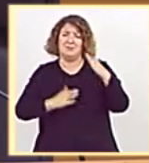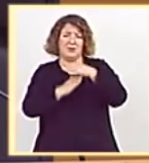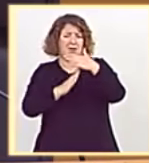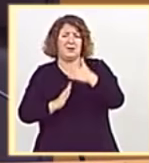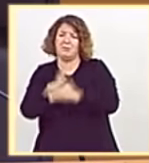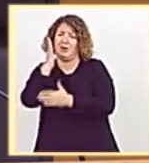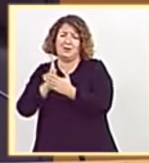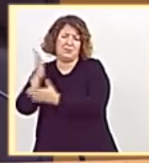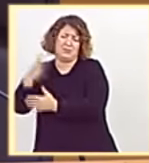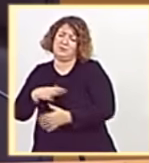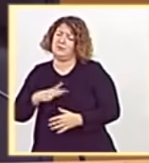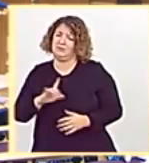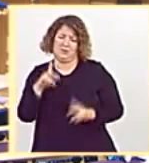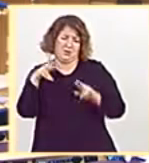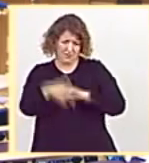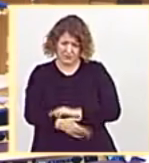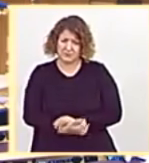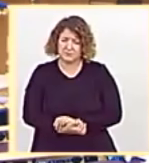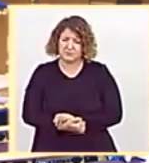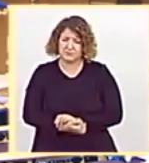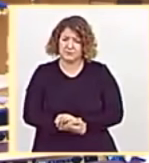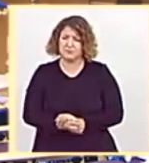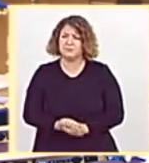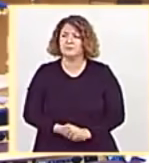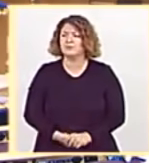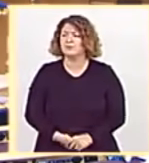La ministra tiene la palabra.